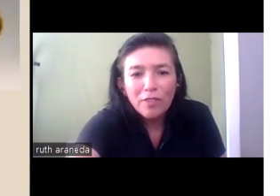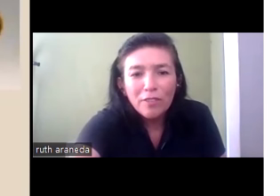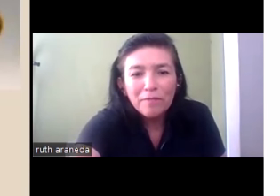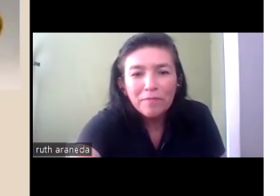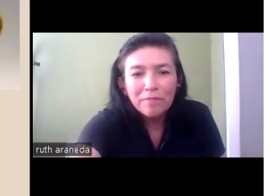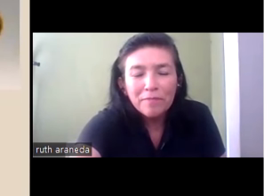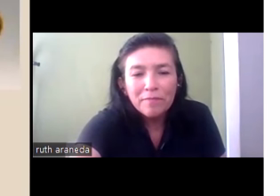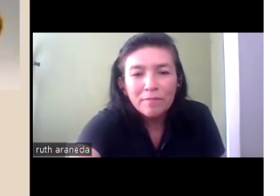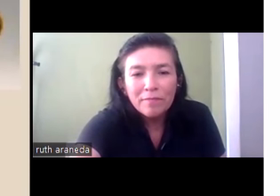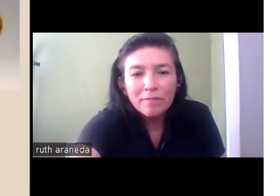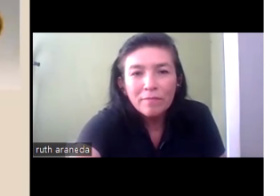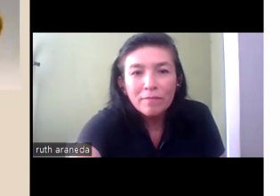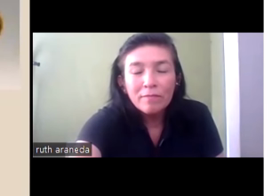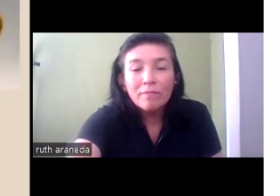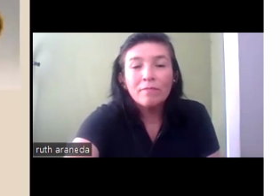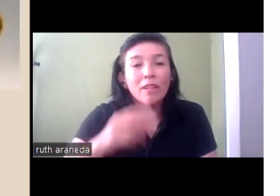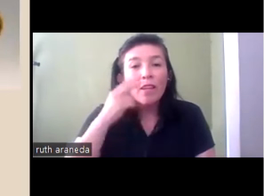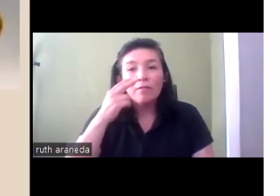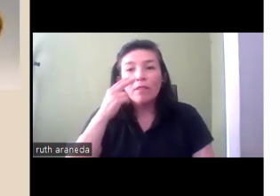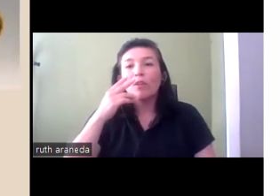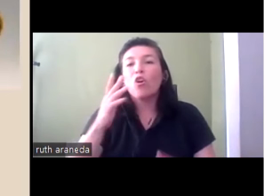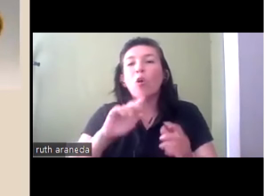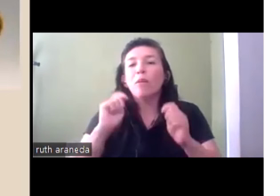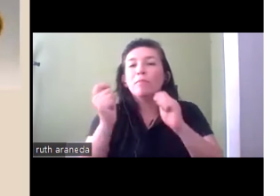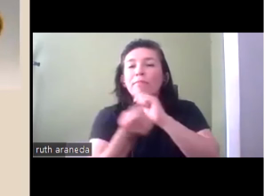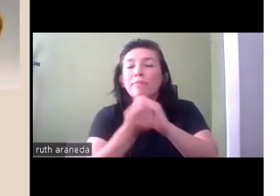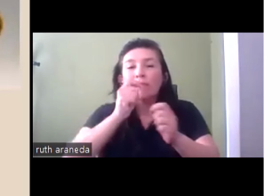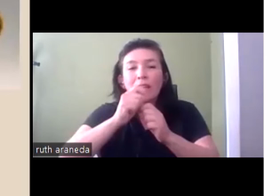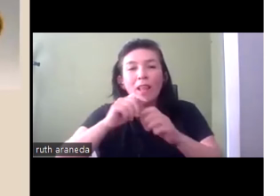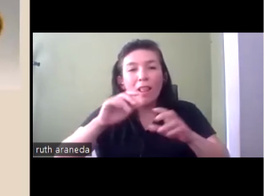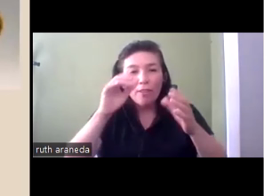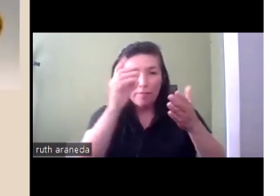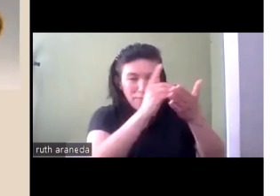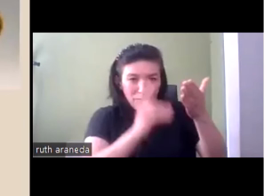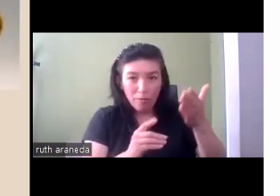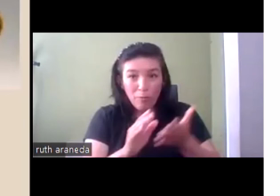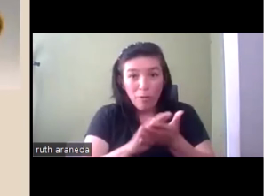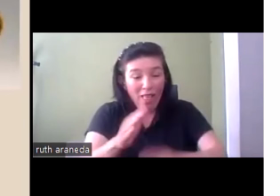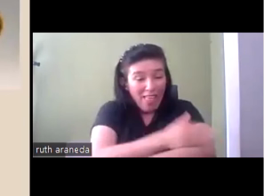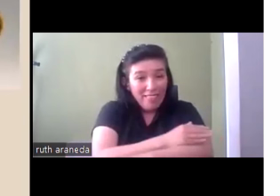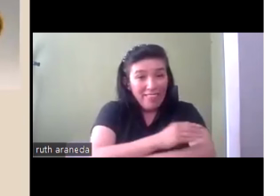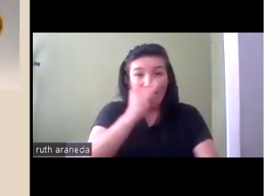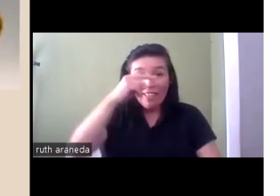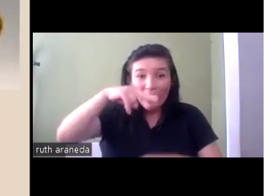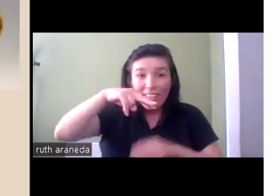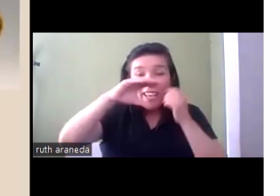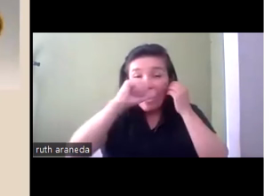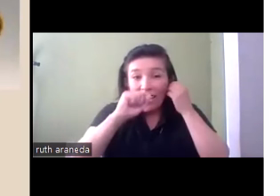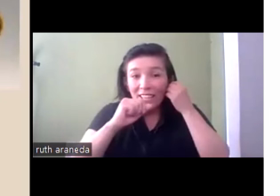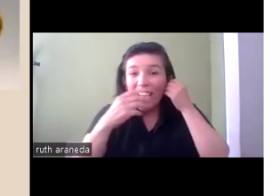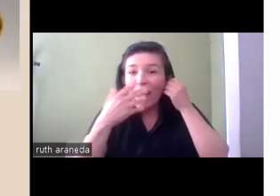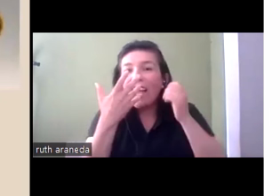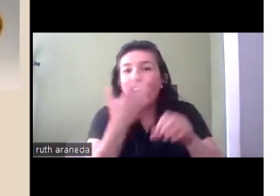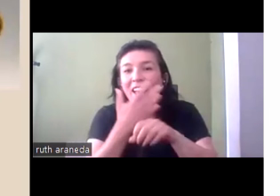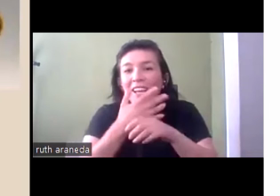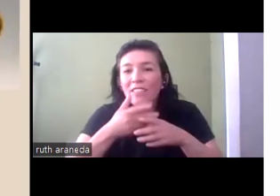Acá solamente una muestra de cómo varían los diseños en la alfarería, ¿ya? En la fase preincaica tenemos lo que son las